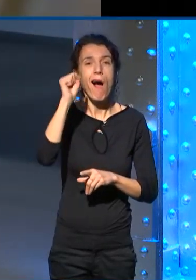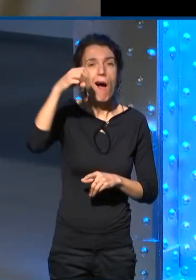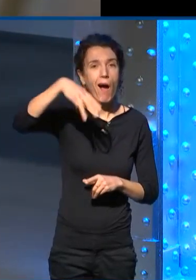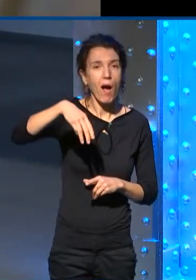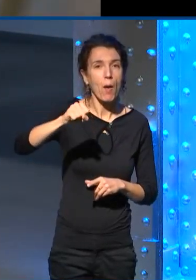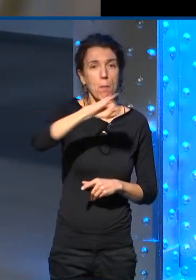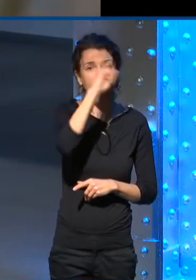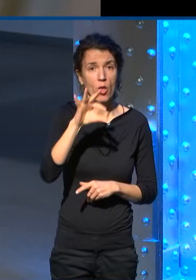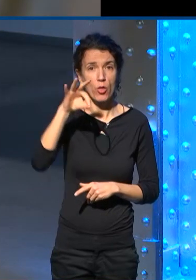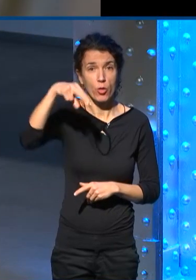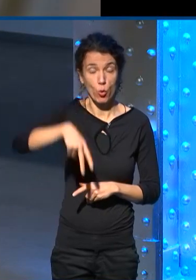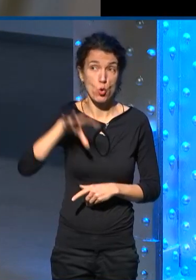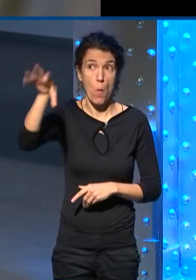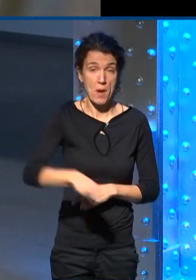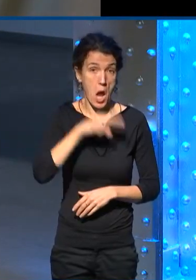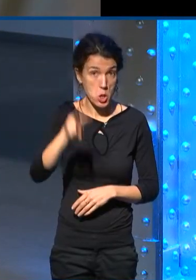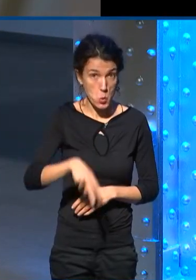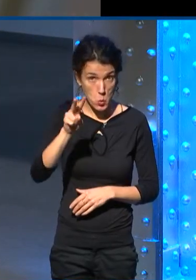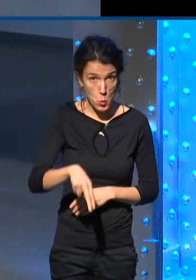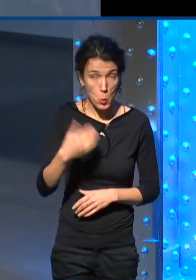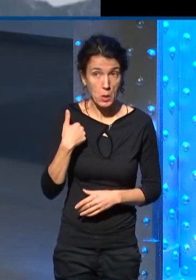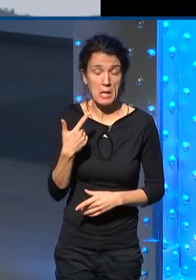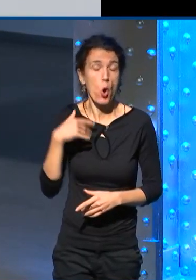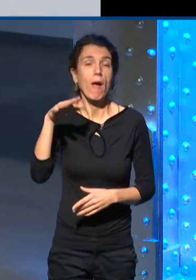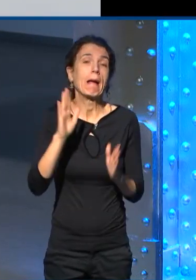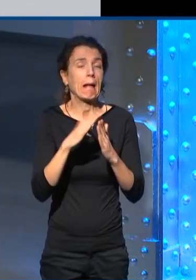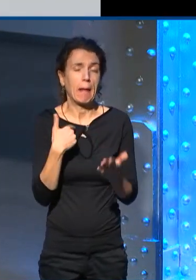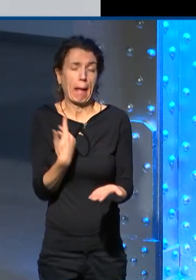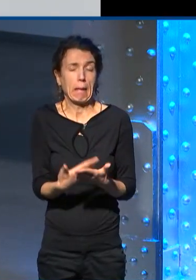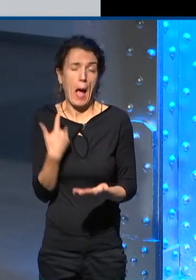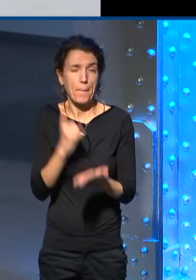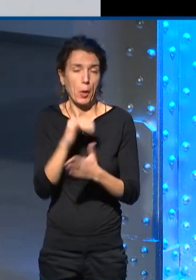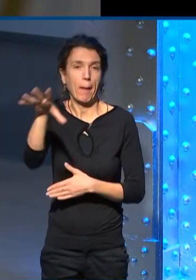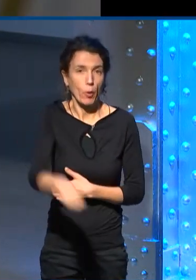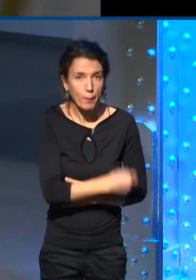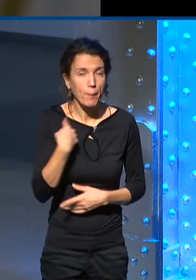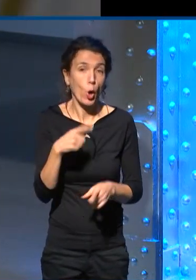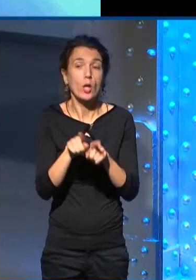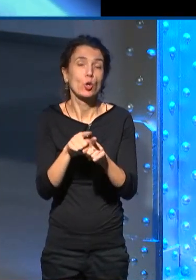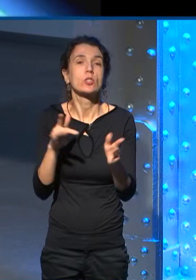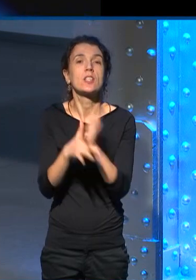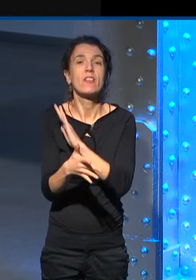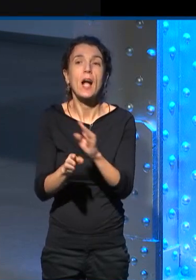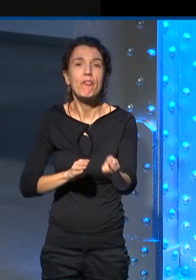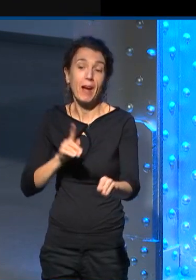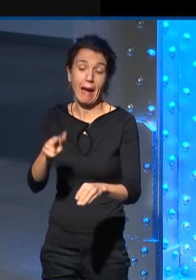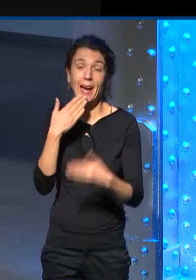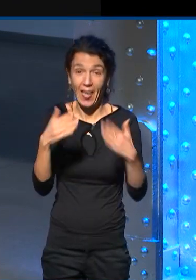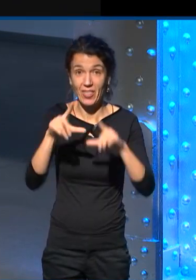Yo nunca había comprado en Amazon, pero esta vez cuando compré algo para justificarlo en casa dije, bueno, es que estamos financiando la carrera